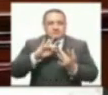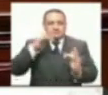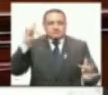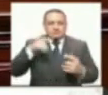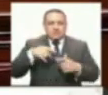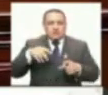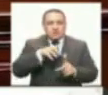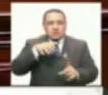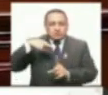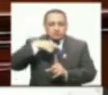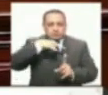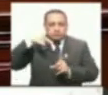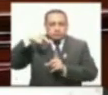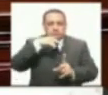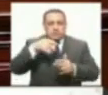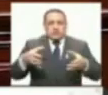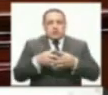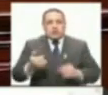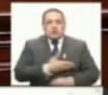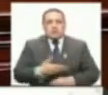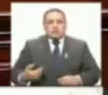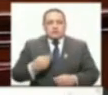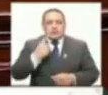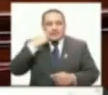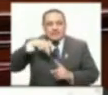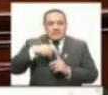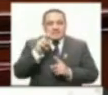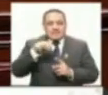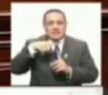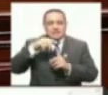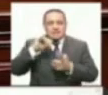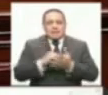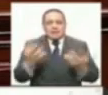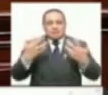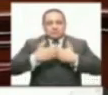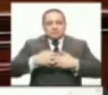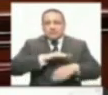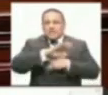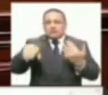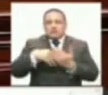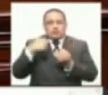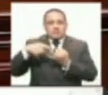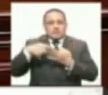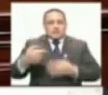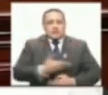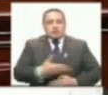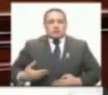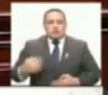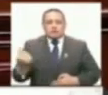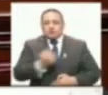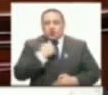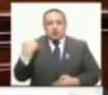de Estado peruano, en modo intranet, orientada a la integración de todas las entidades del Estado a nivel